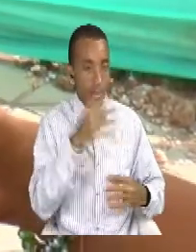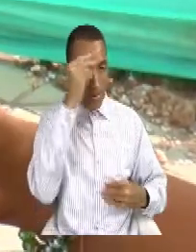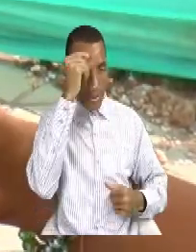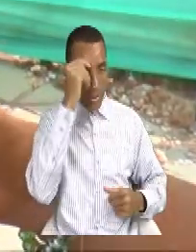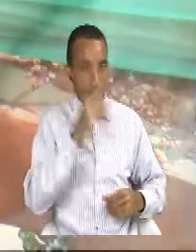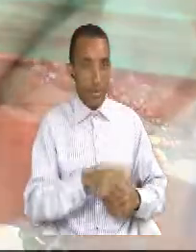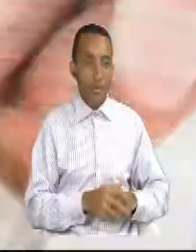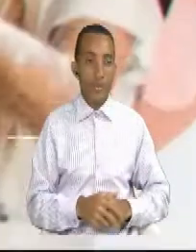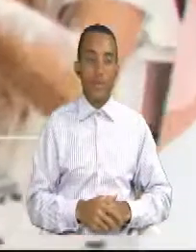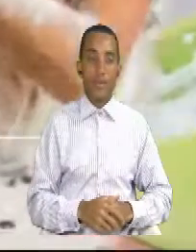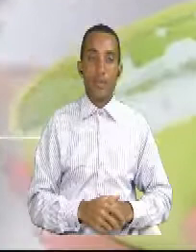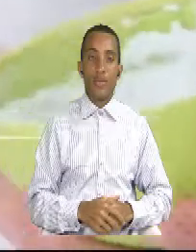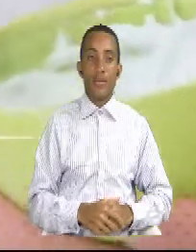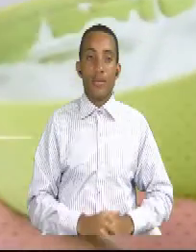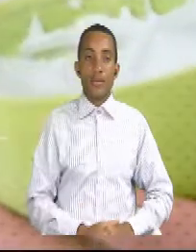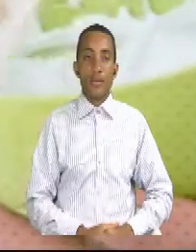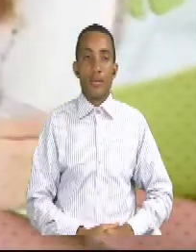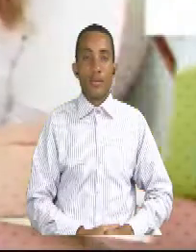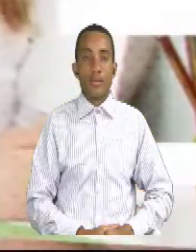perder.